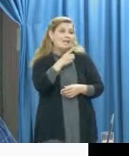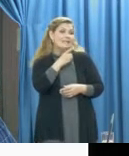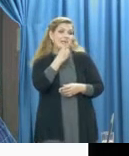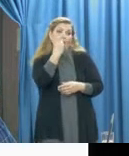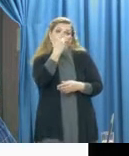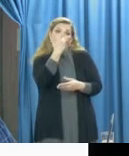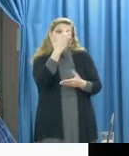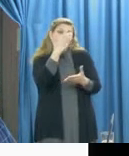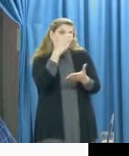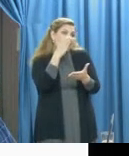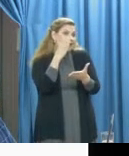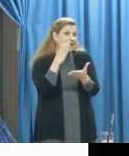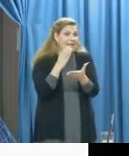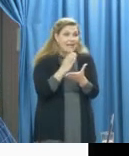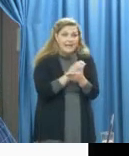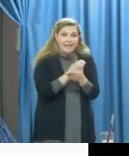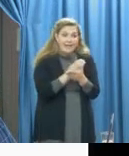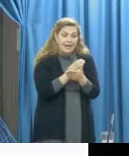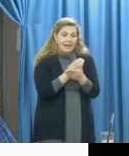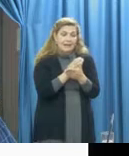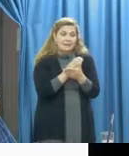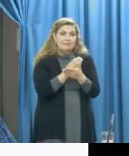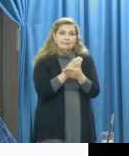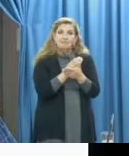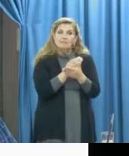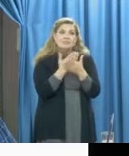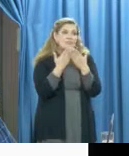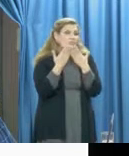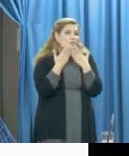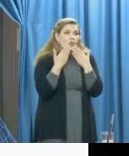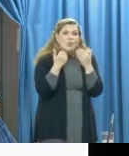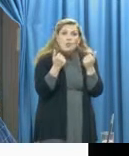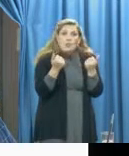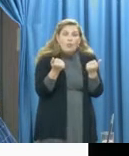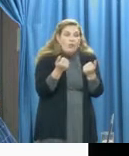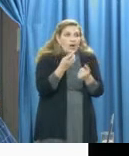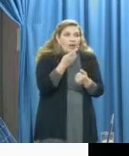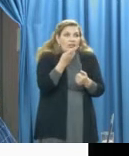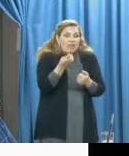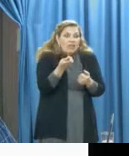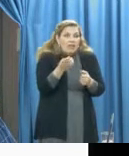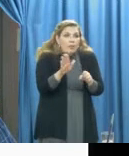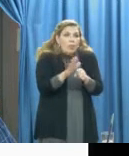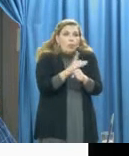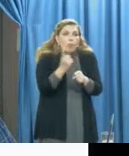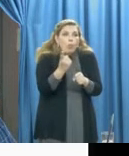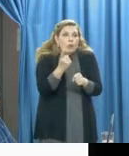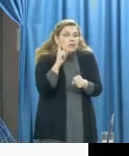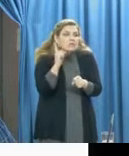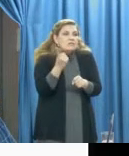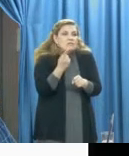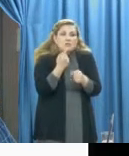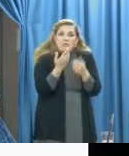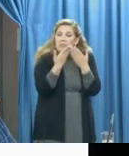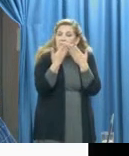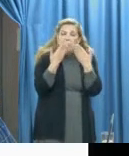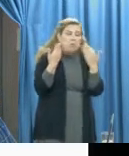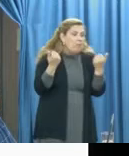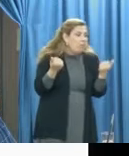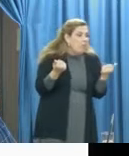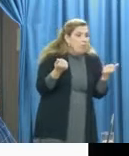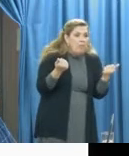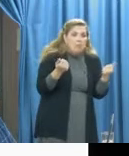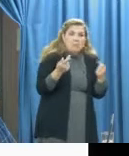aislada. Esta sordera aislada, no hay ninguna cosa que nos diga que la causó. O sea, no hay factores